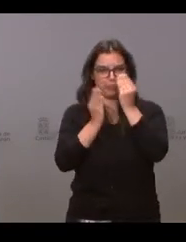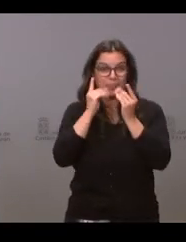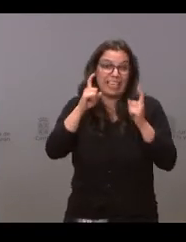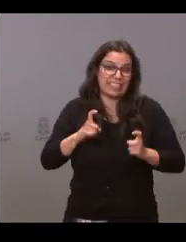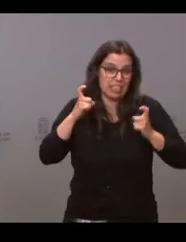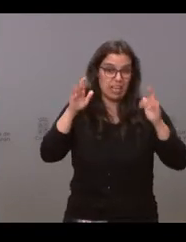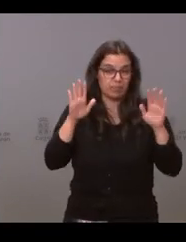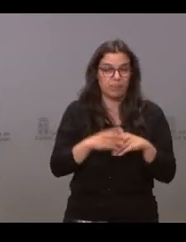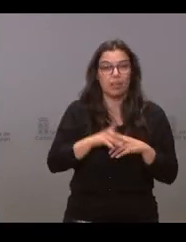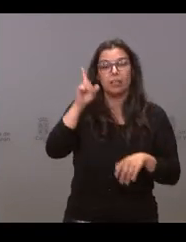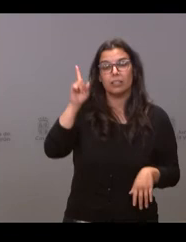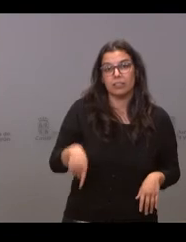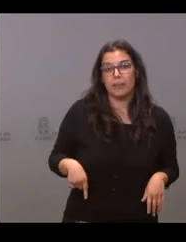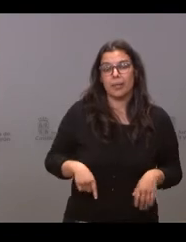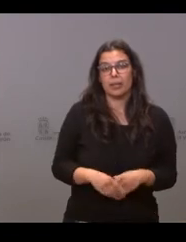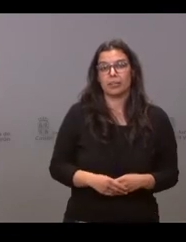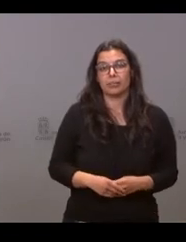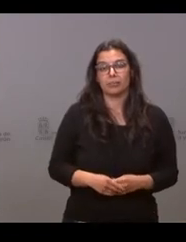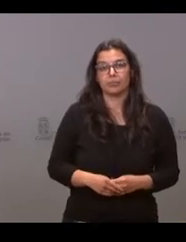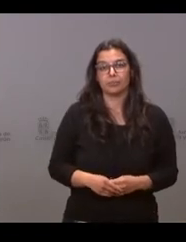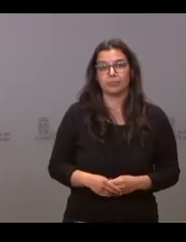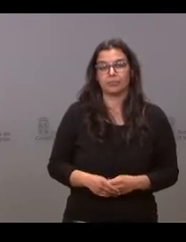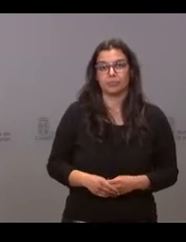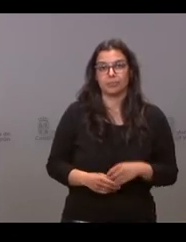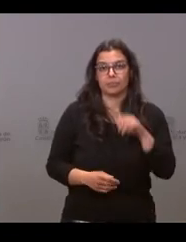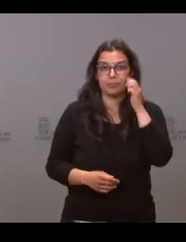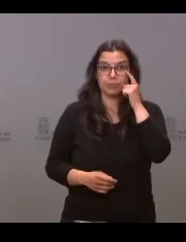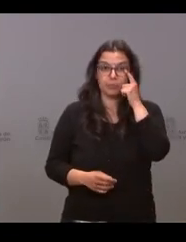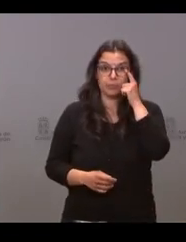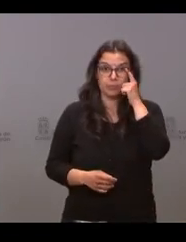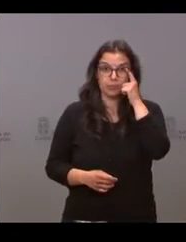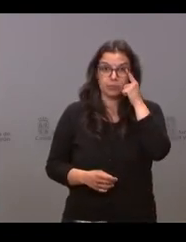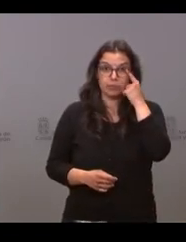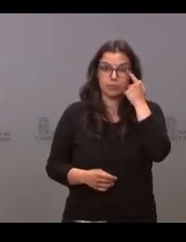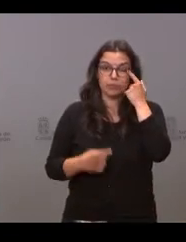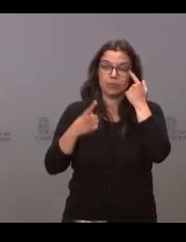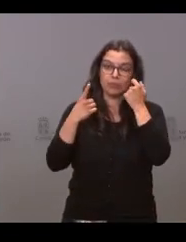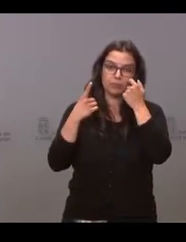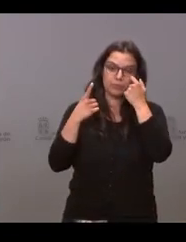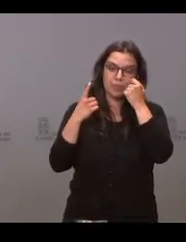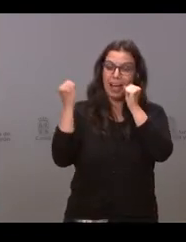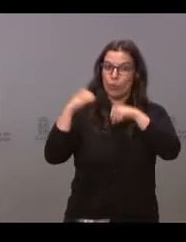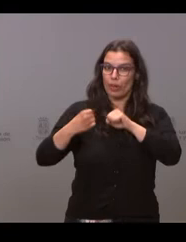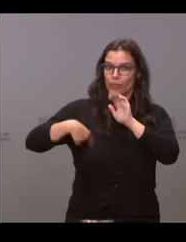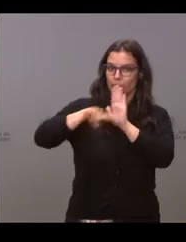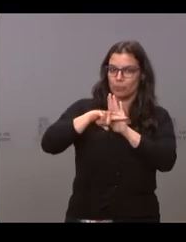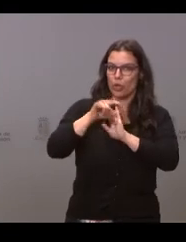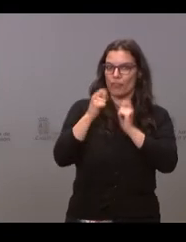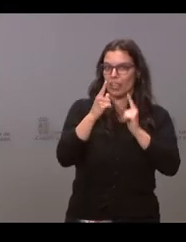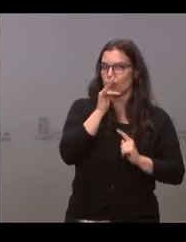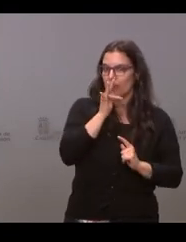también se ha reflexionado que no acordado pero sí reflexionado por algunas